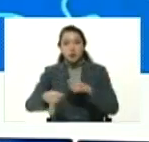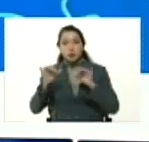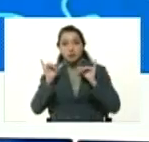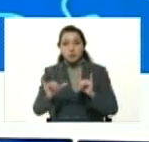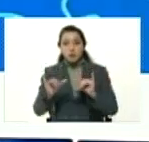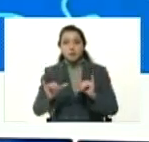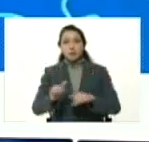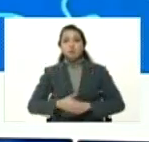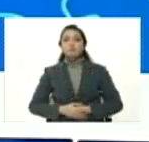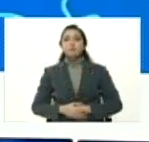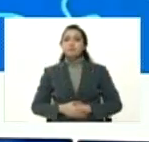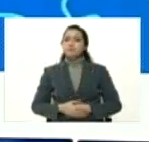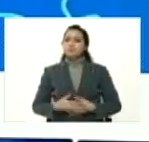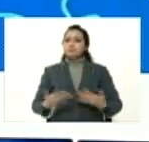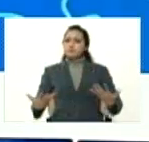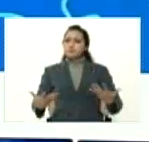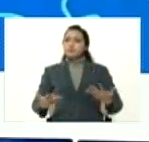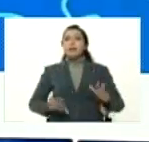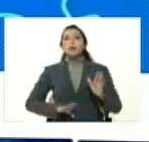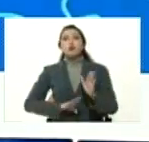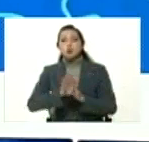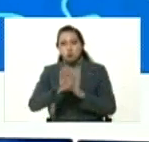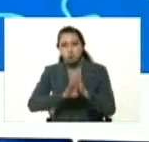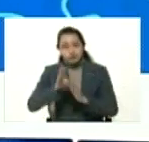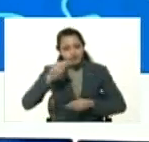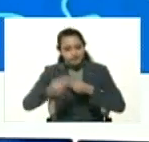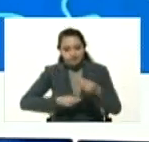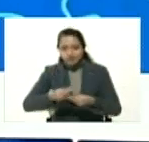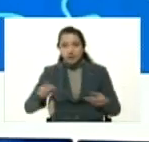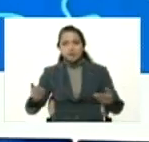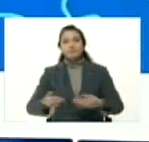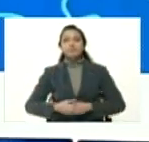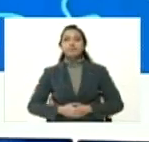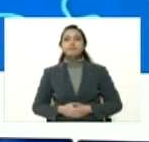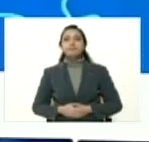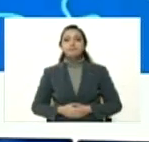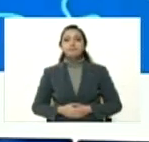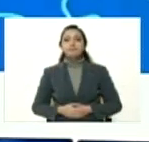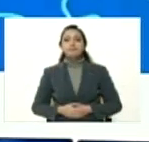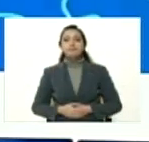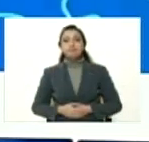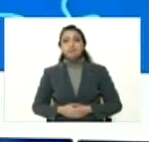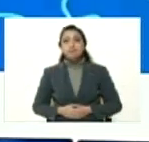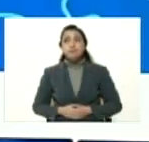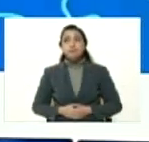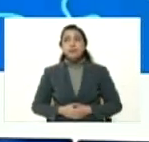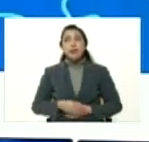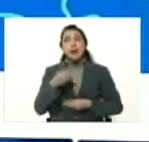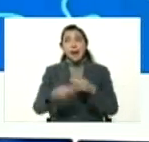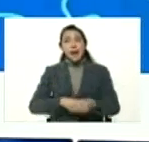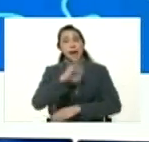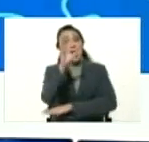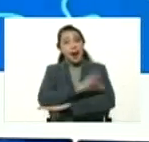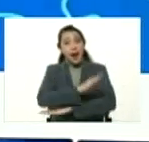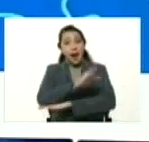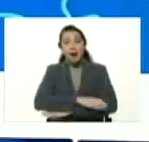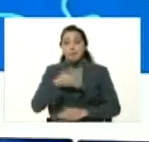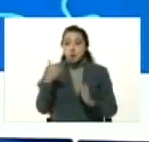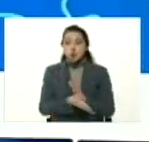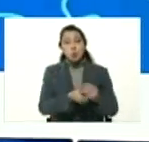¿Qué es lo que hay que hacer? Ponerse a producir, Camacho, para que ese comercio interno que tiene capacidad de compra